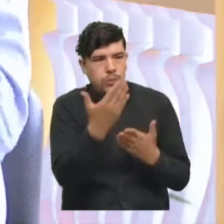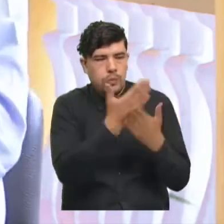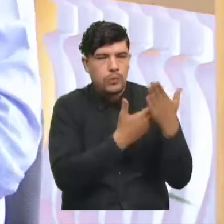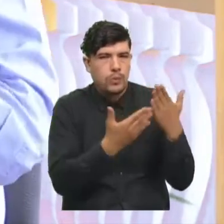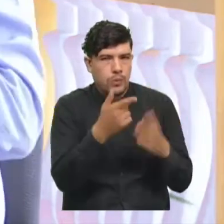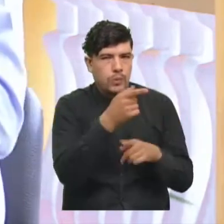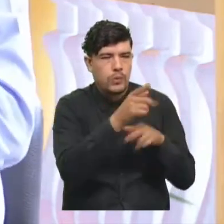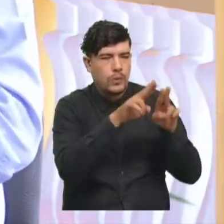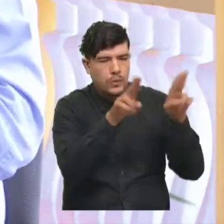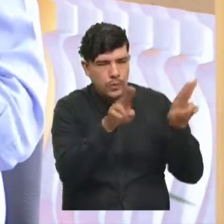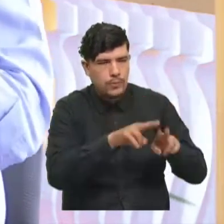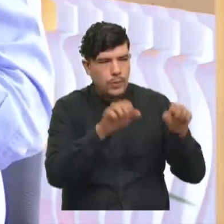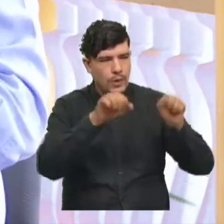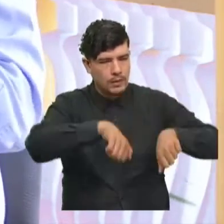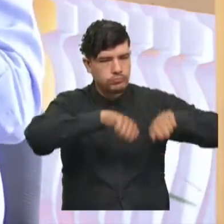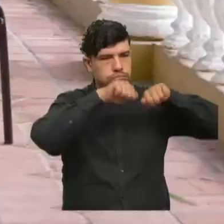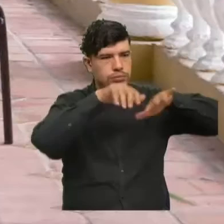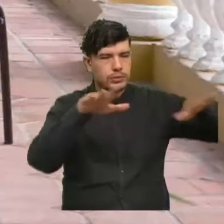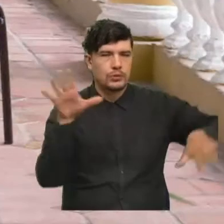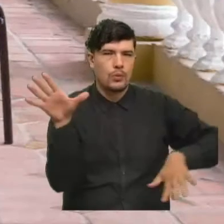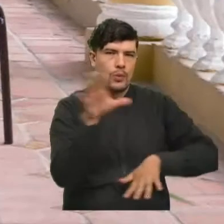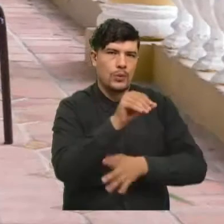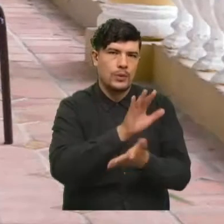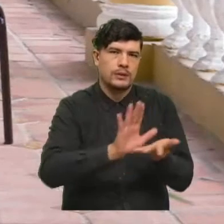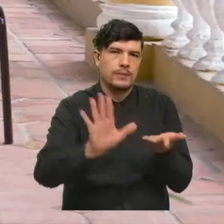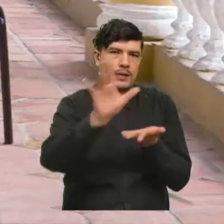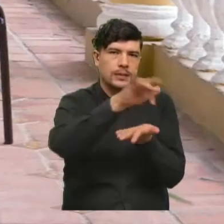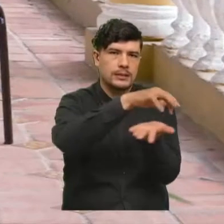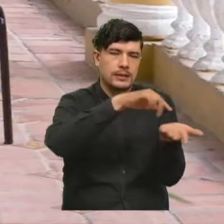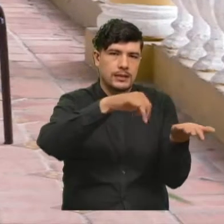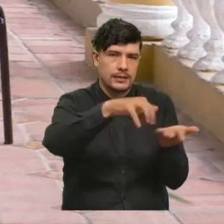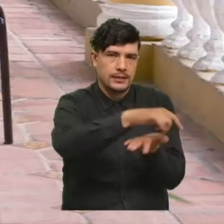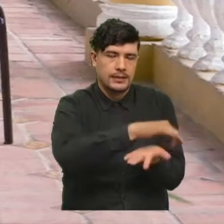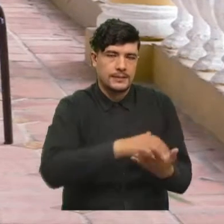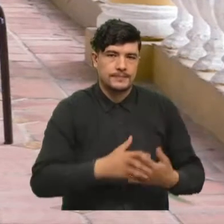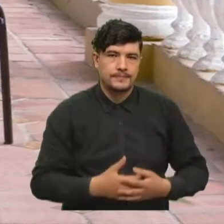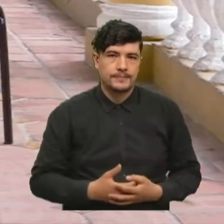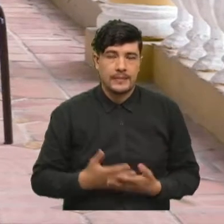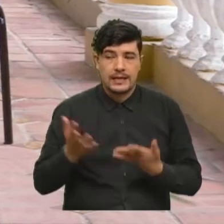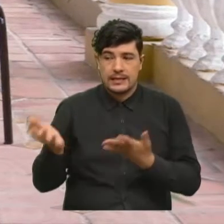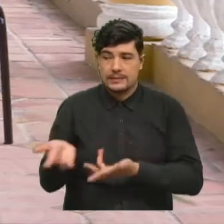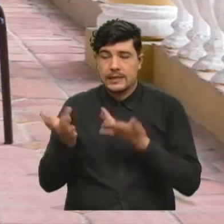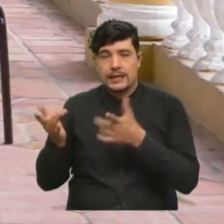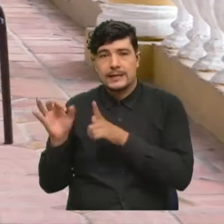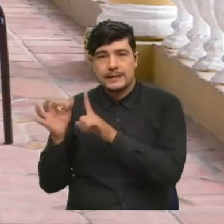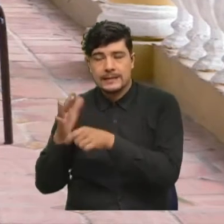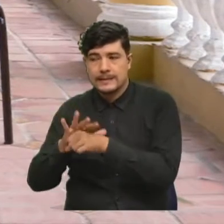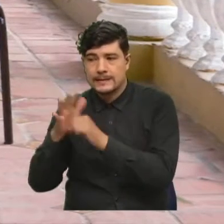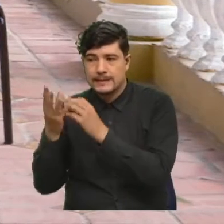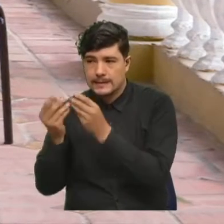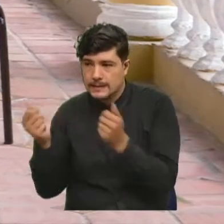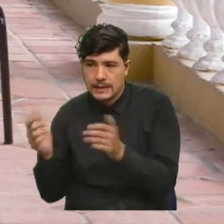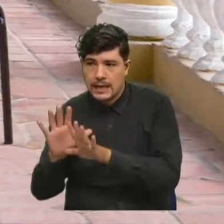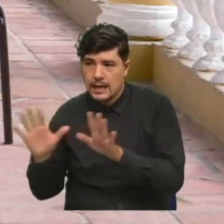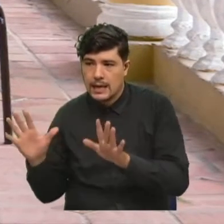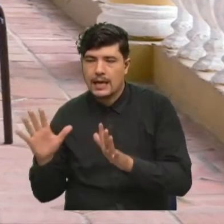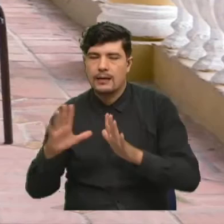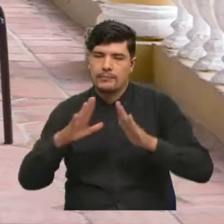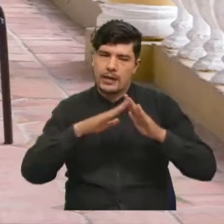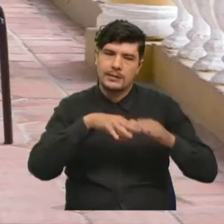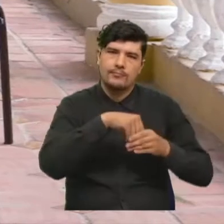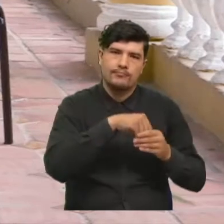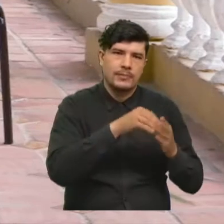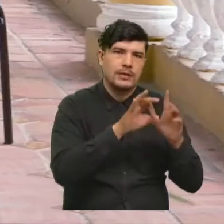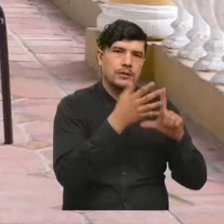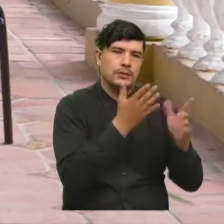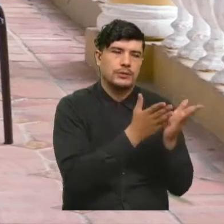lograr que haya internet que haya conectividad y mientras super no superemos esta situación de pandemia nos toca estudiar desde nuestros